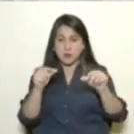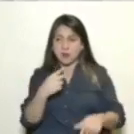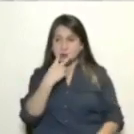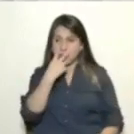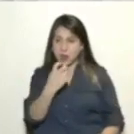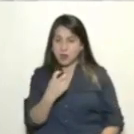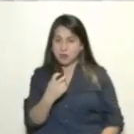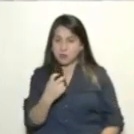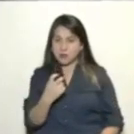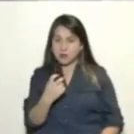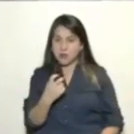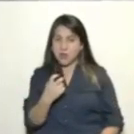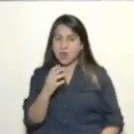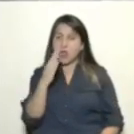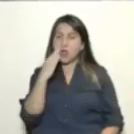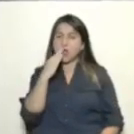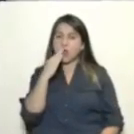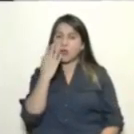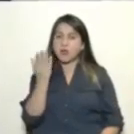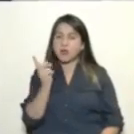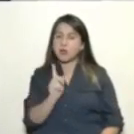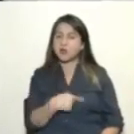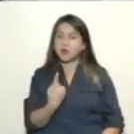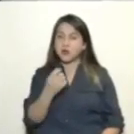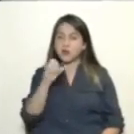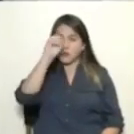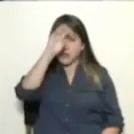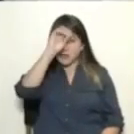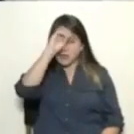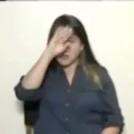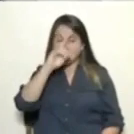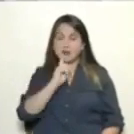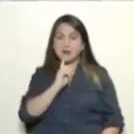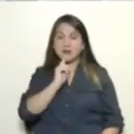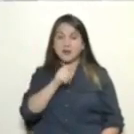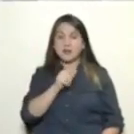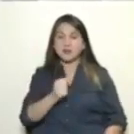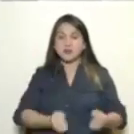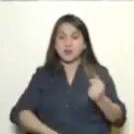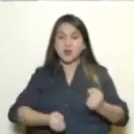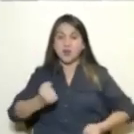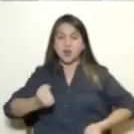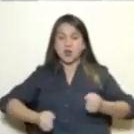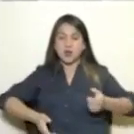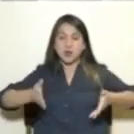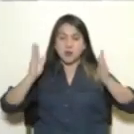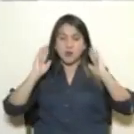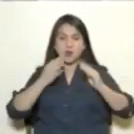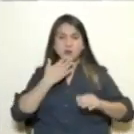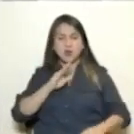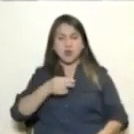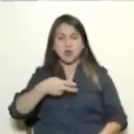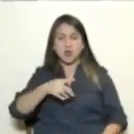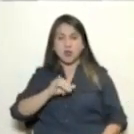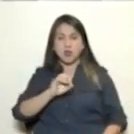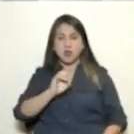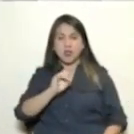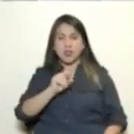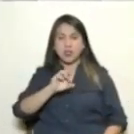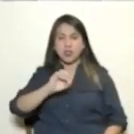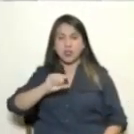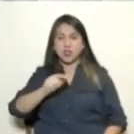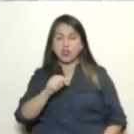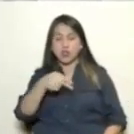Ah, y si nuestra minería pasa a tener ese tipo de camiones a hidrógeno, no